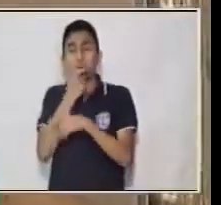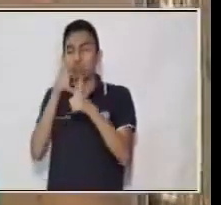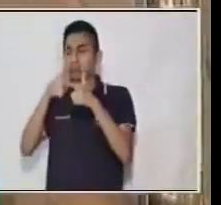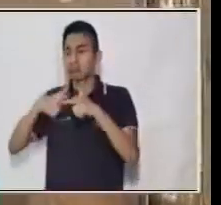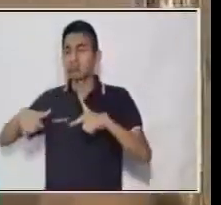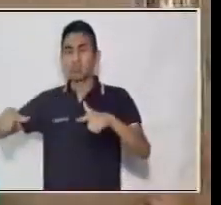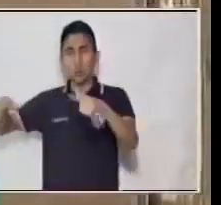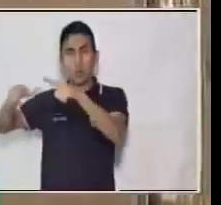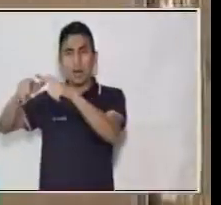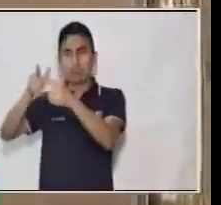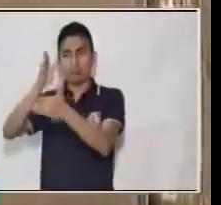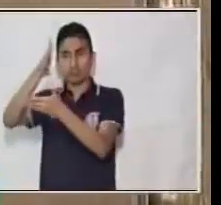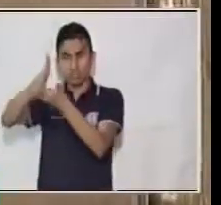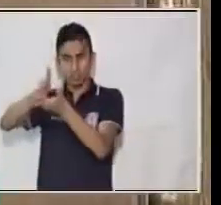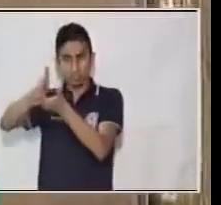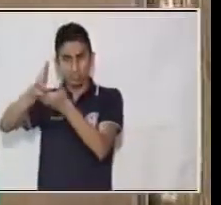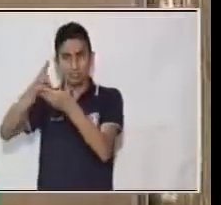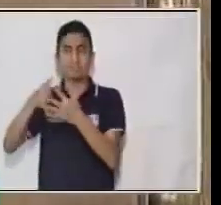a la estación.